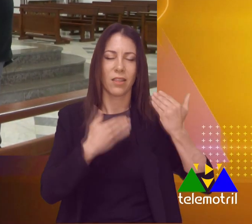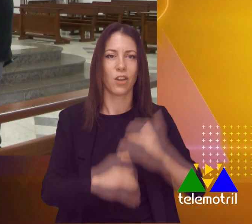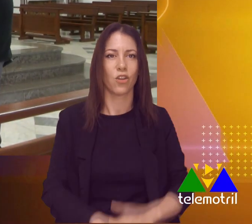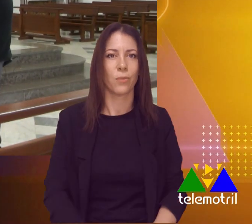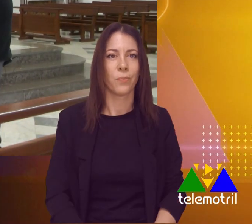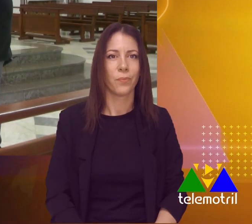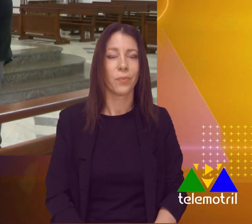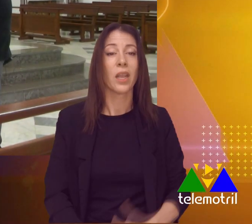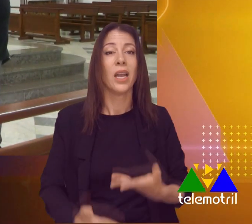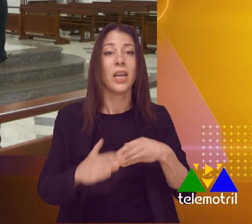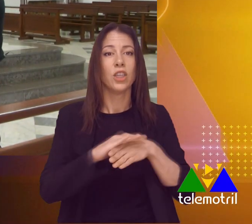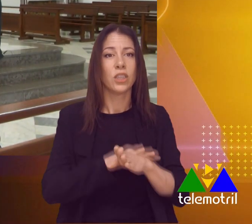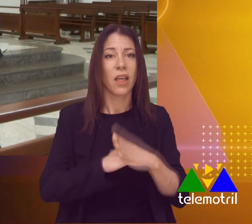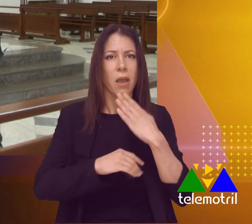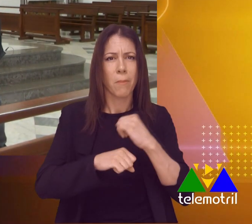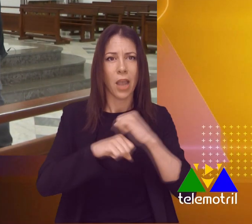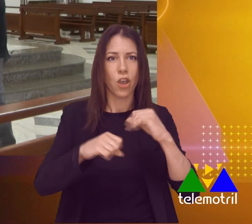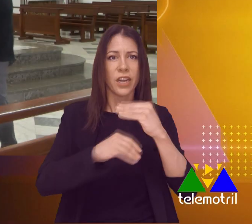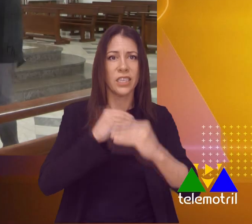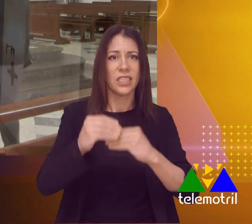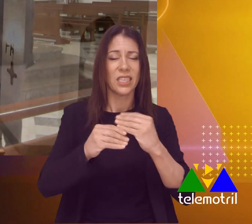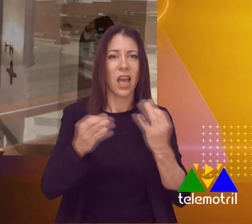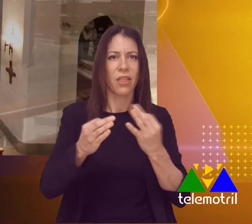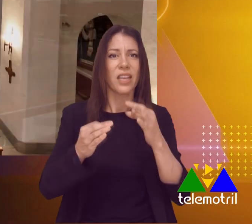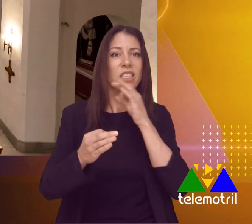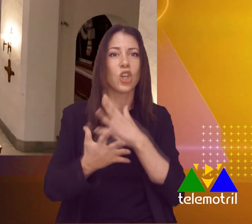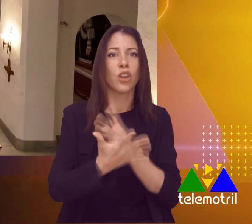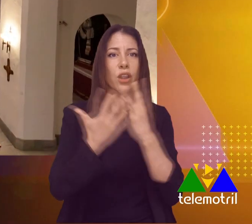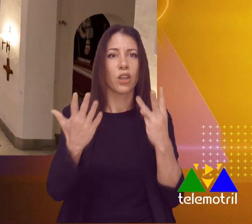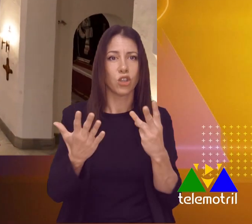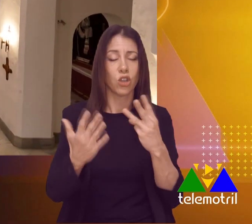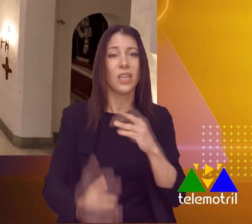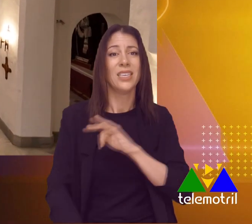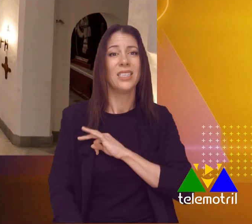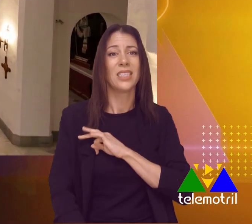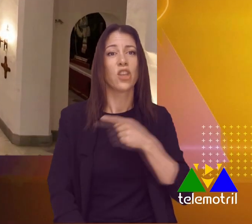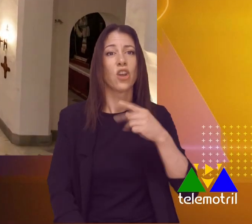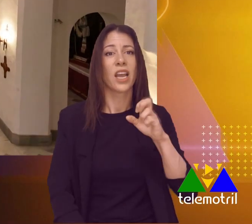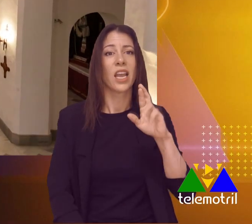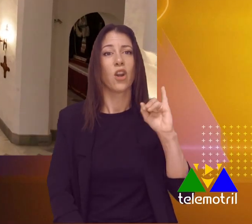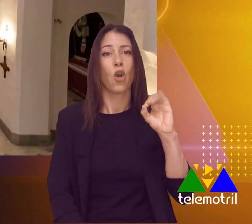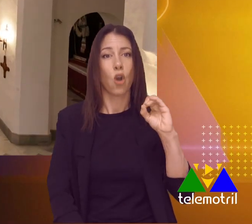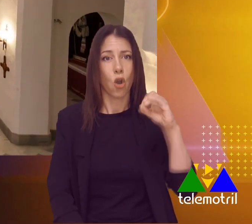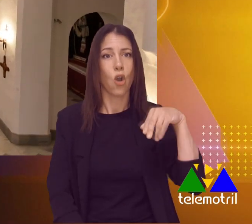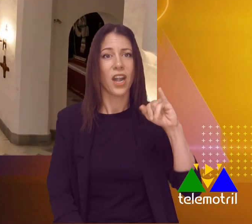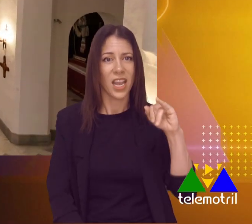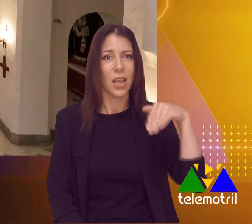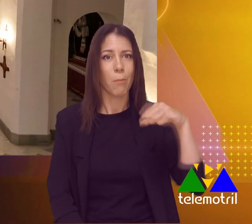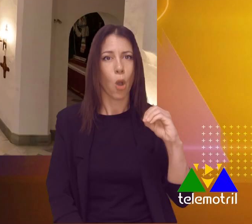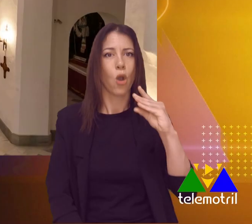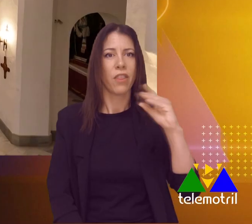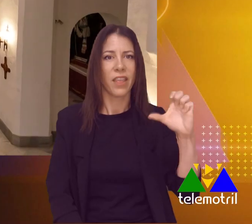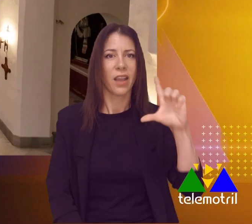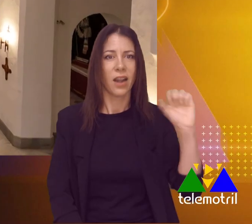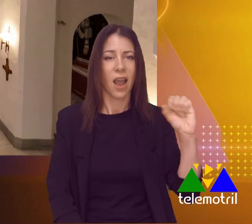El altar mayor se hace un magnífico retablo, ya en el siglo XVIII lo hace Jerónimo de la Cárcel, y es fue una magnífica